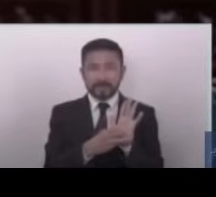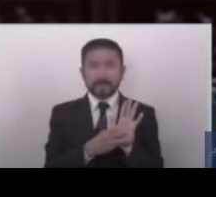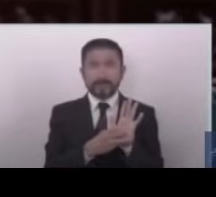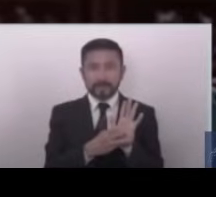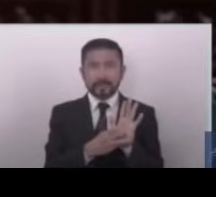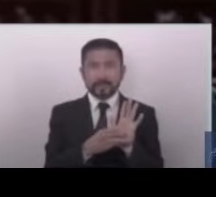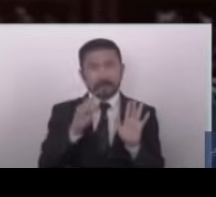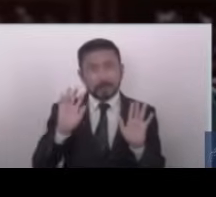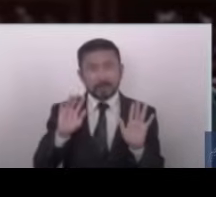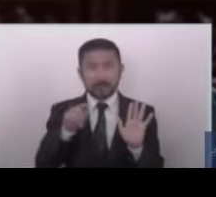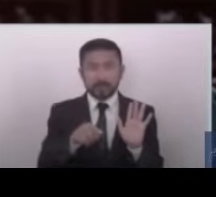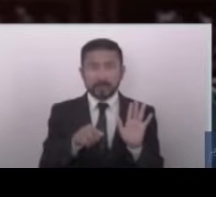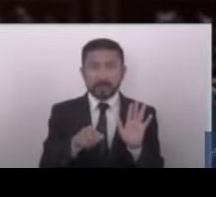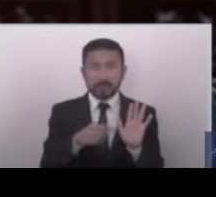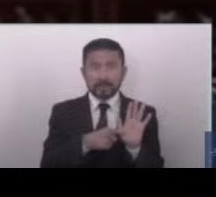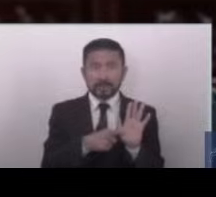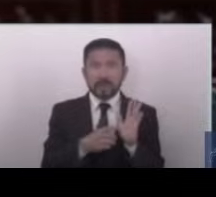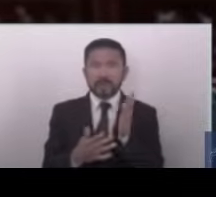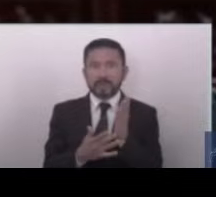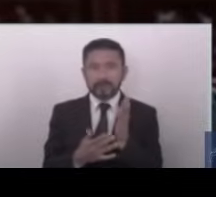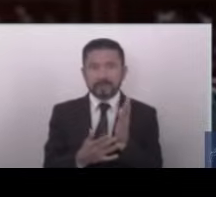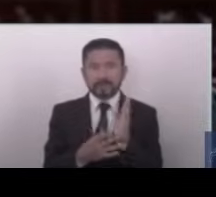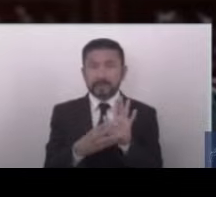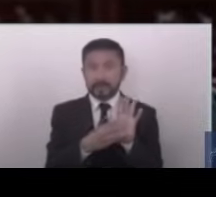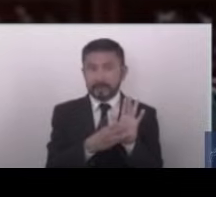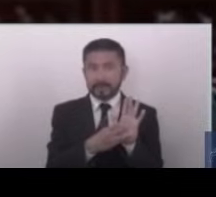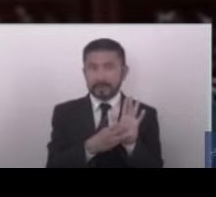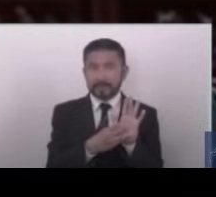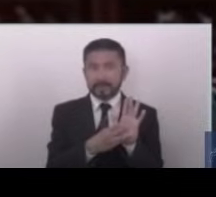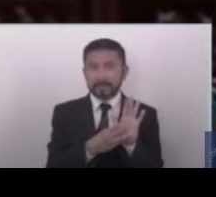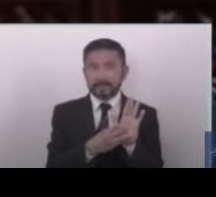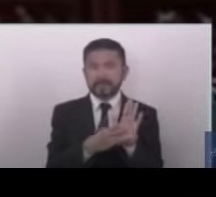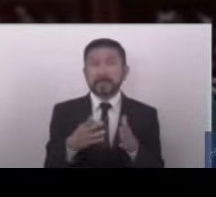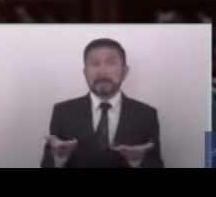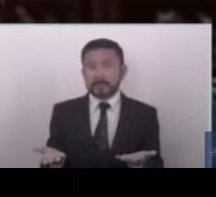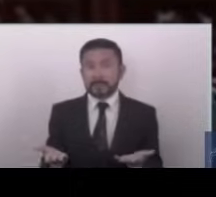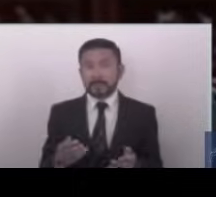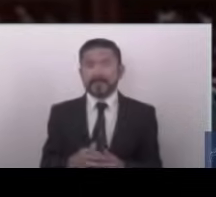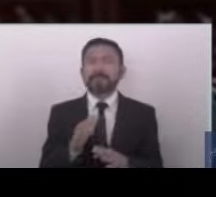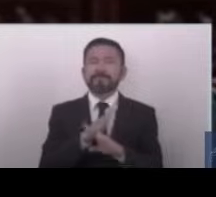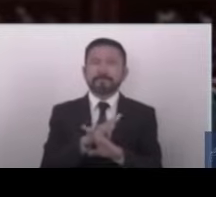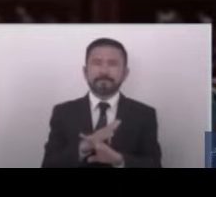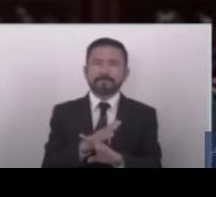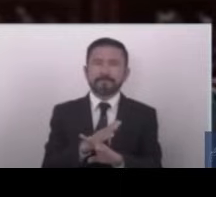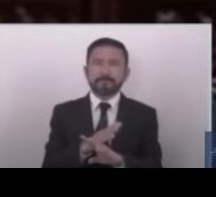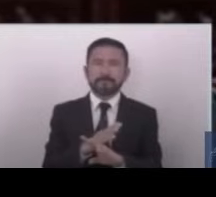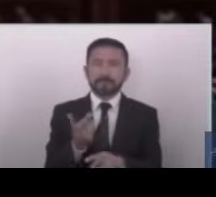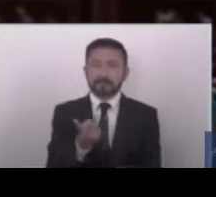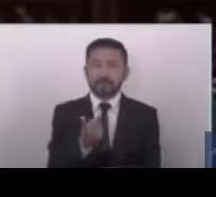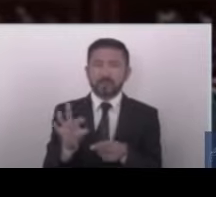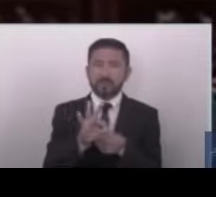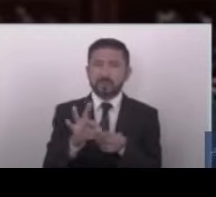si quieren por ejemplo que nos vayamos a lo técnico sin embargo y precisamente para poder evitar la duplicidad de